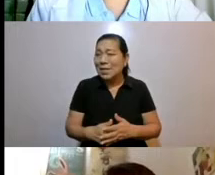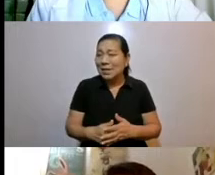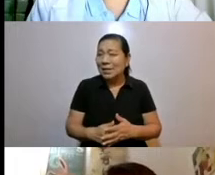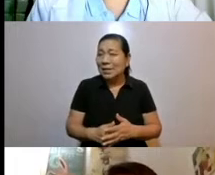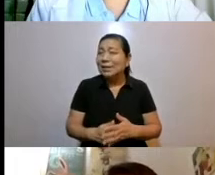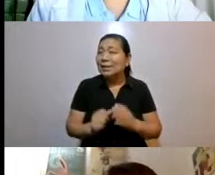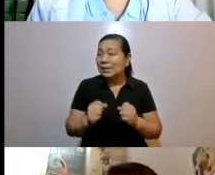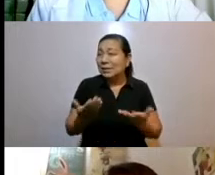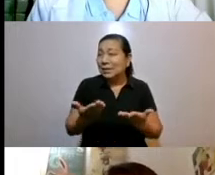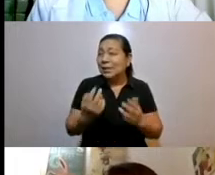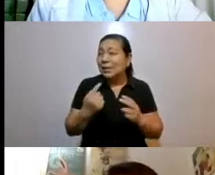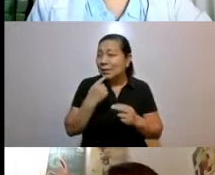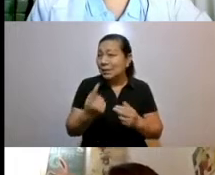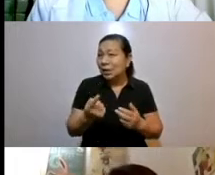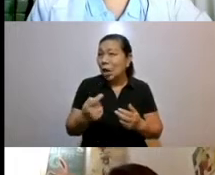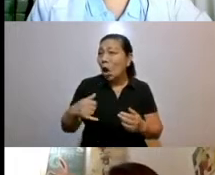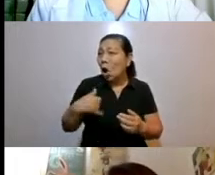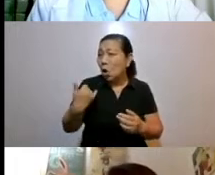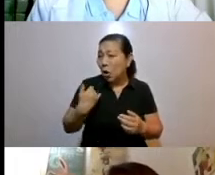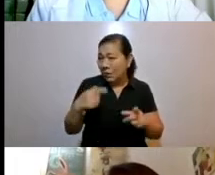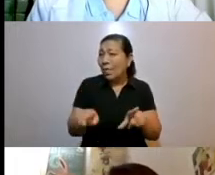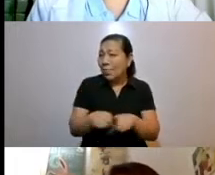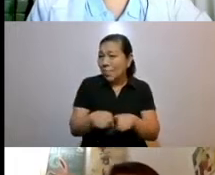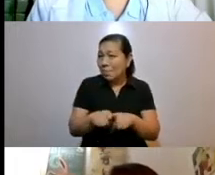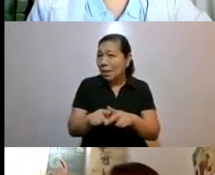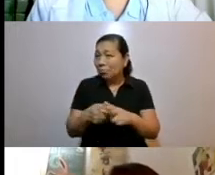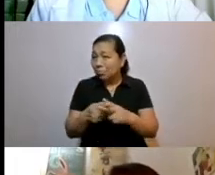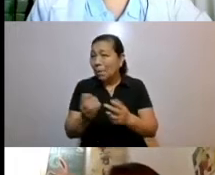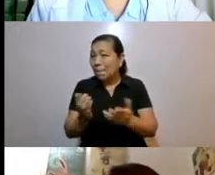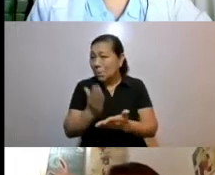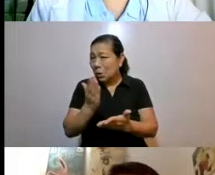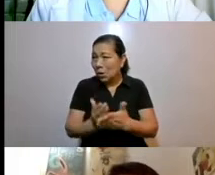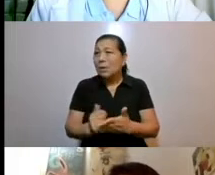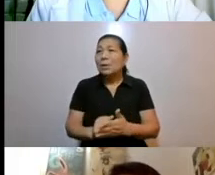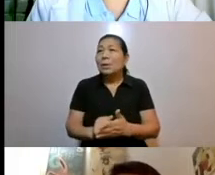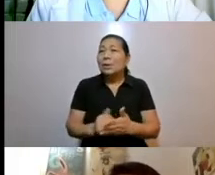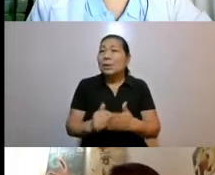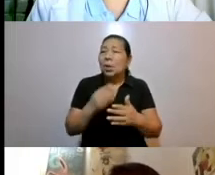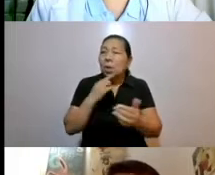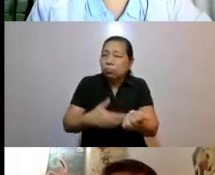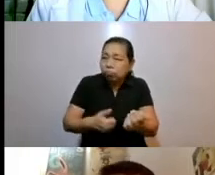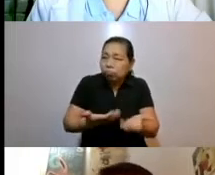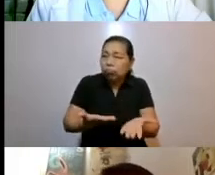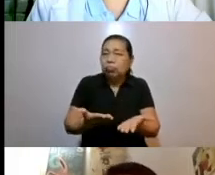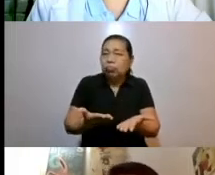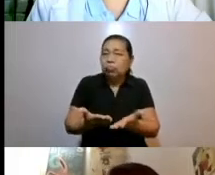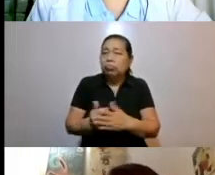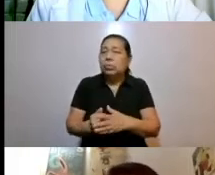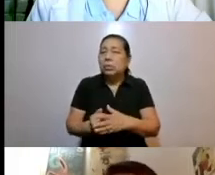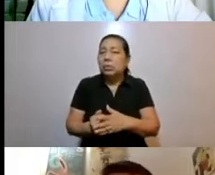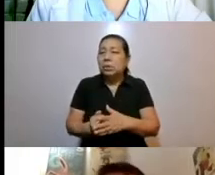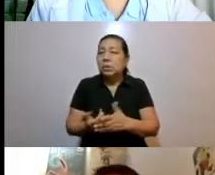claro, hay que decir que los jóvenes también comienzan a tener algunas oclusiones arteriales, alguna disfunción en